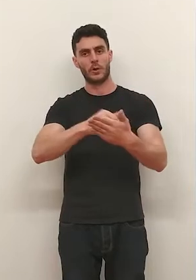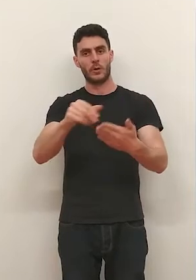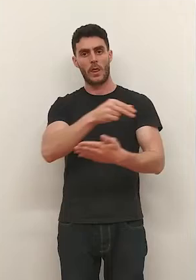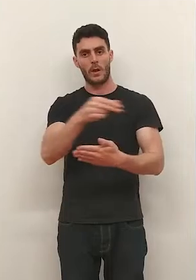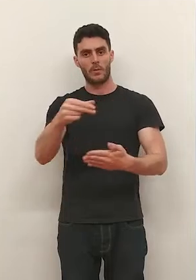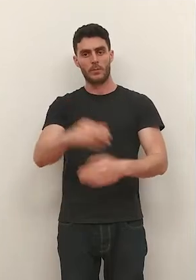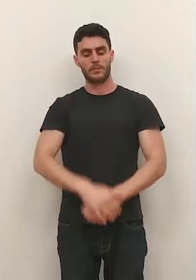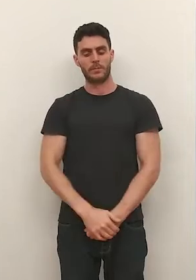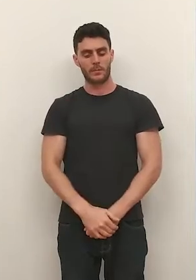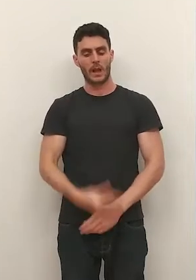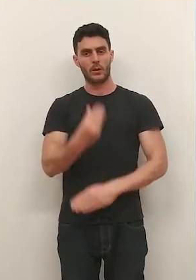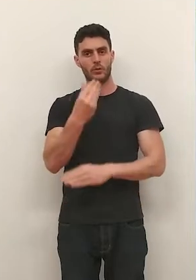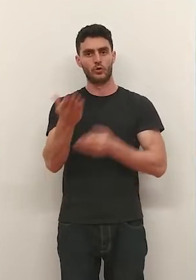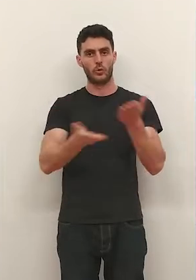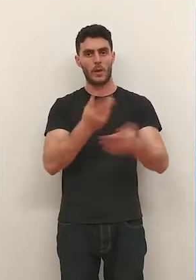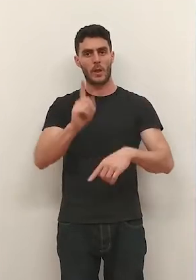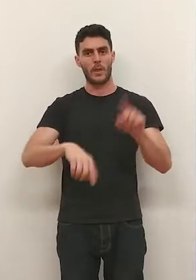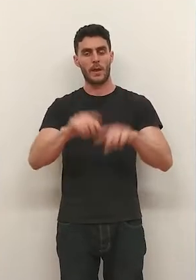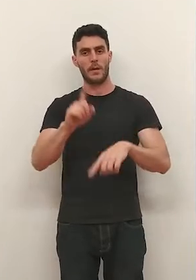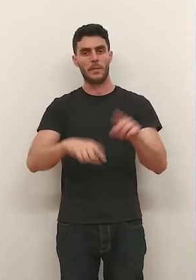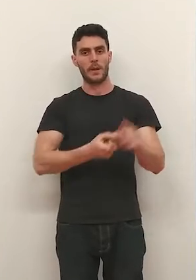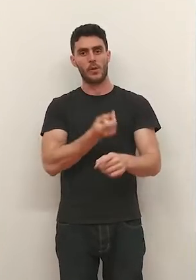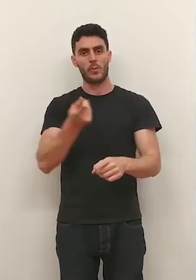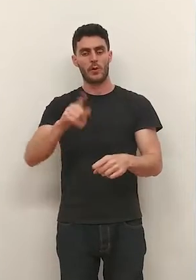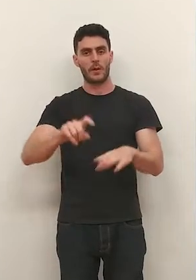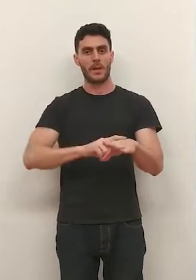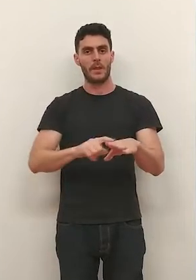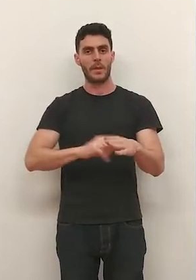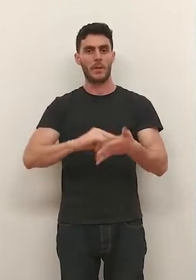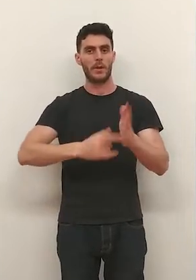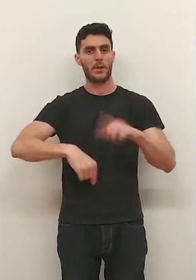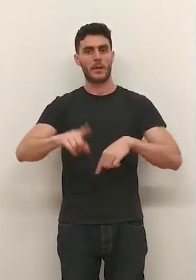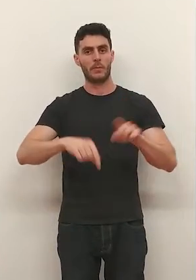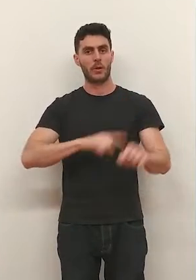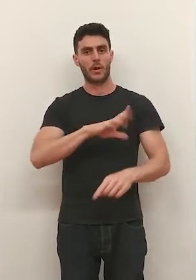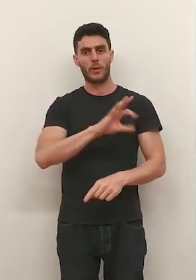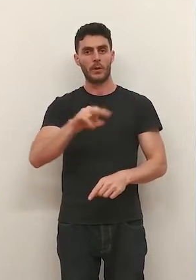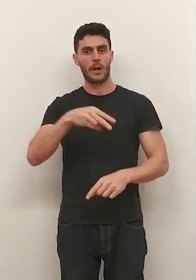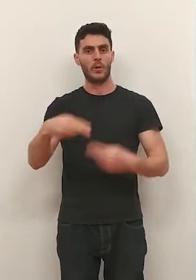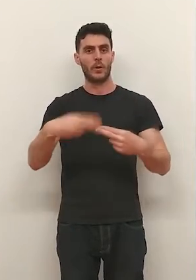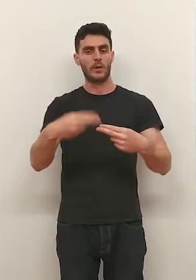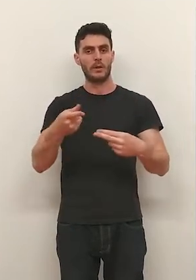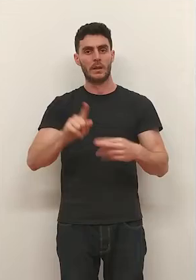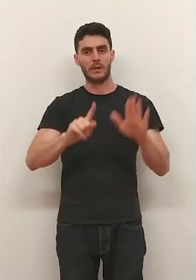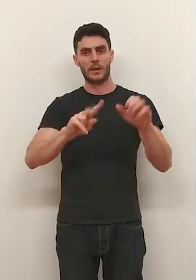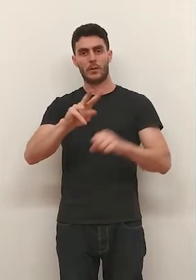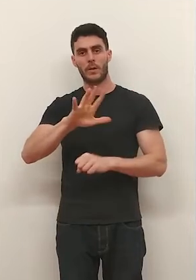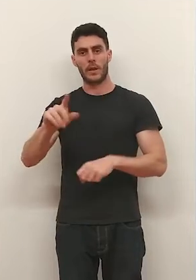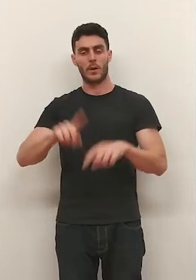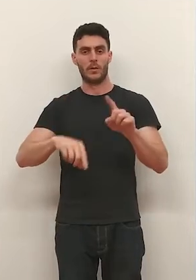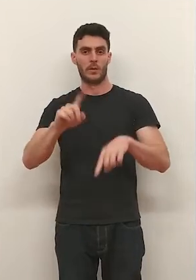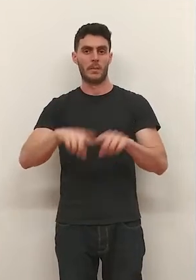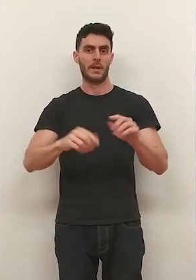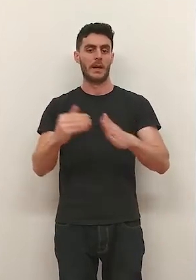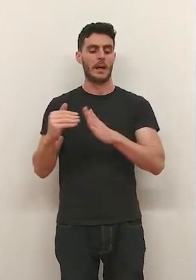euros. Las subvenciones dependerán del número y del tipo del vehículo, desde los 150 euros por taxi a los 625 por